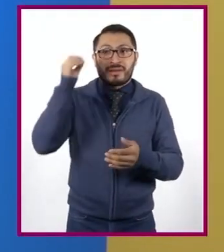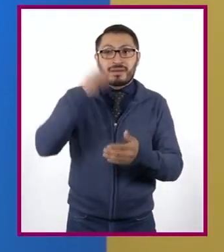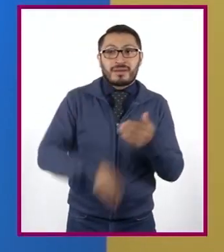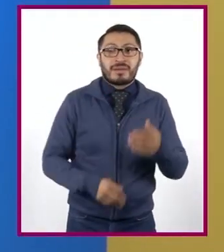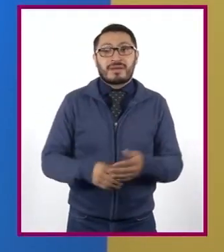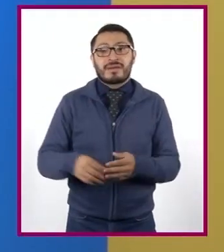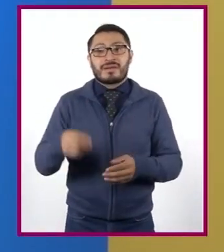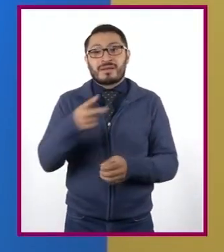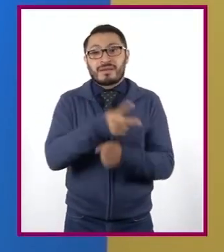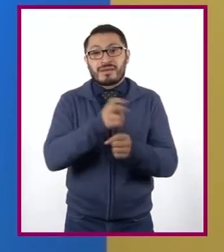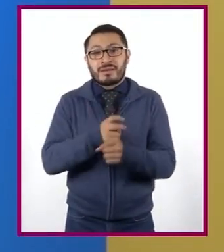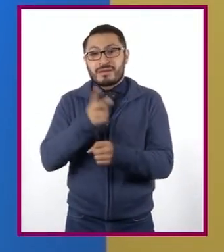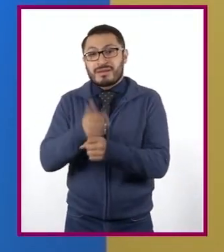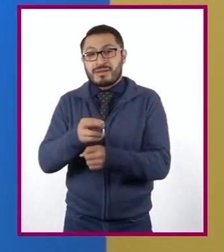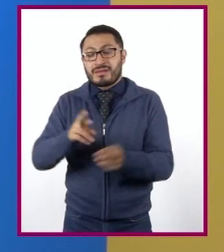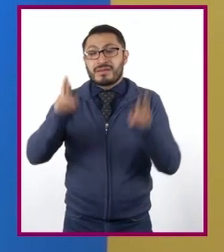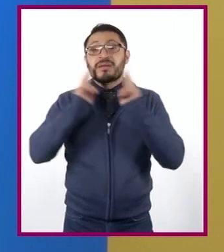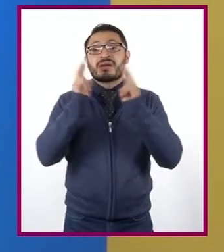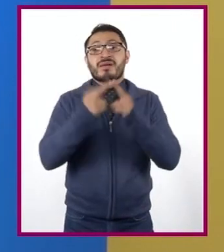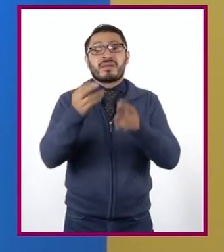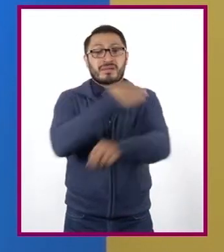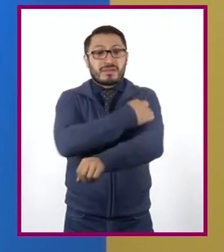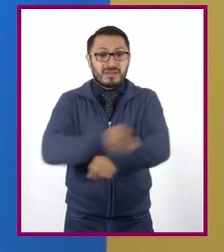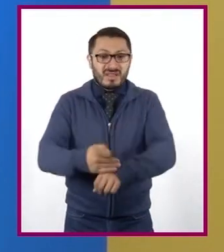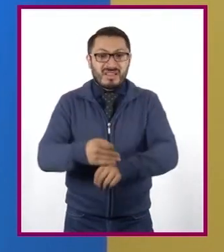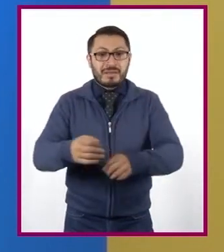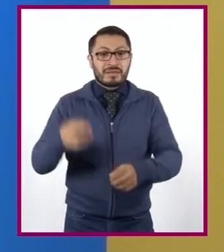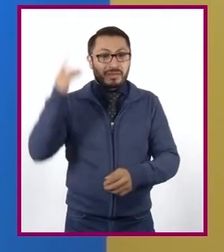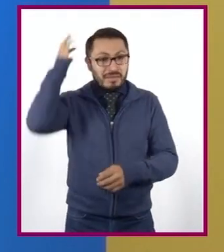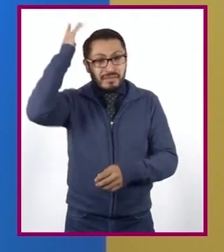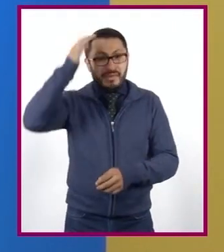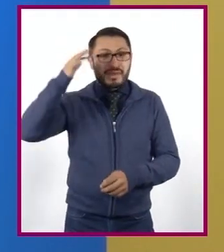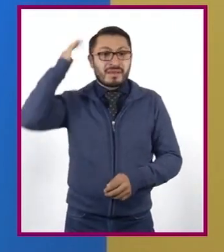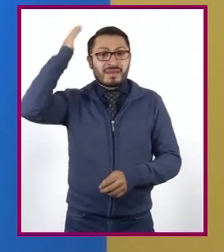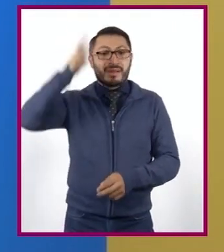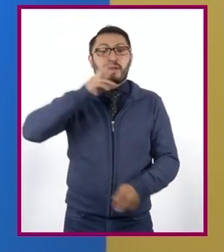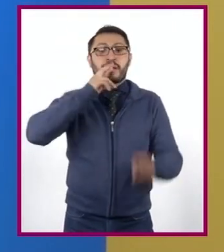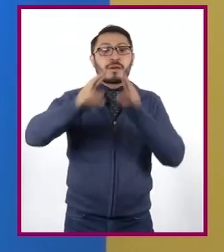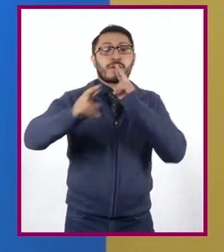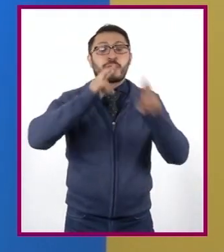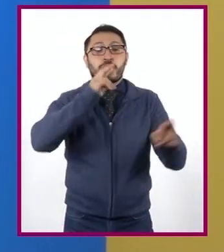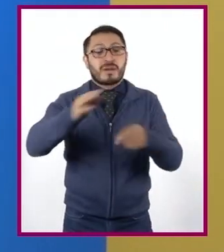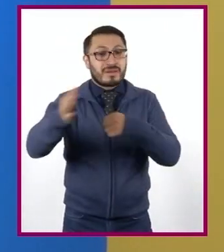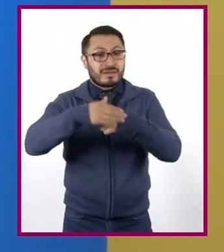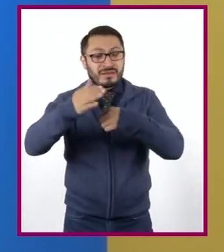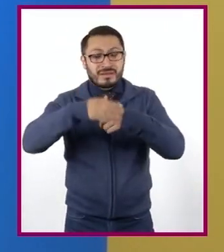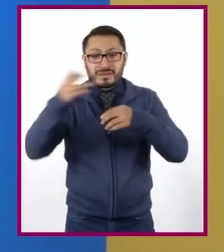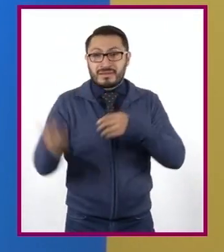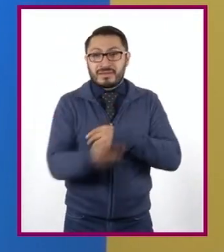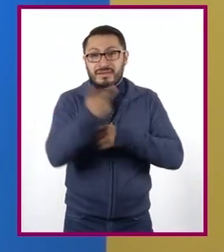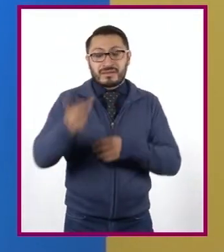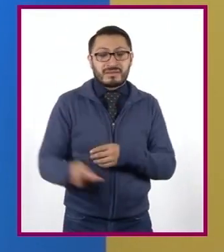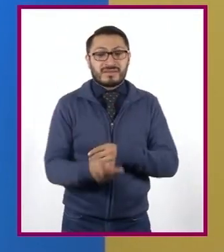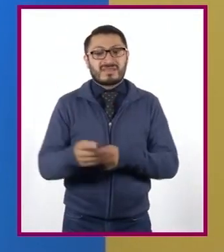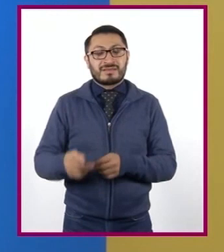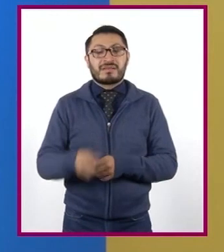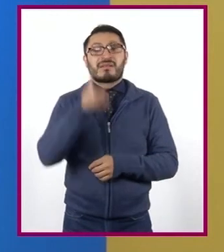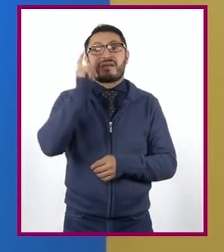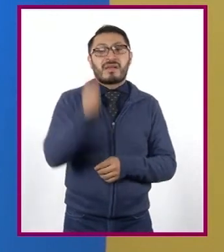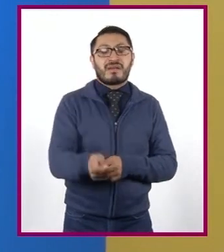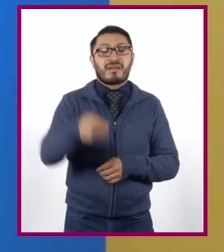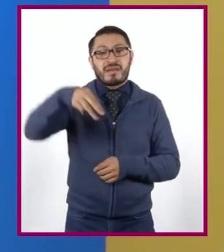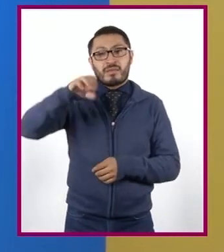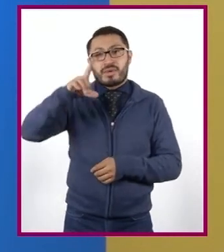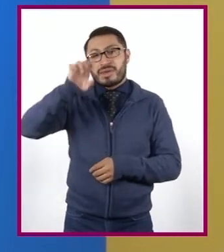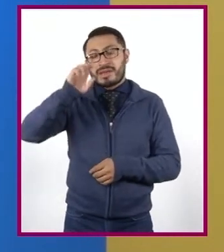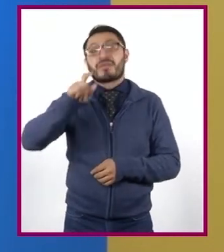terminar, les invito a reunirse con su familia para reflexionar y darle respuesta a las siguientes preguntas. ¿Qué describe un modelo?